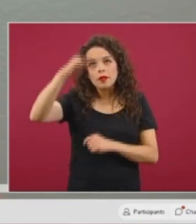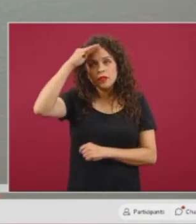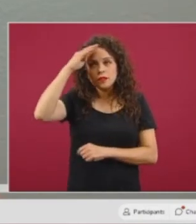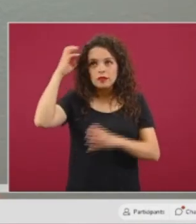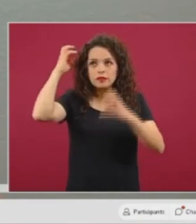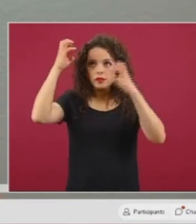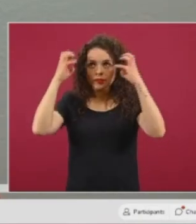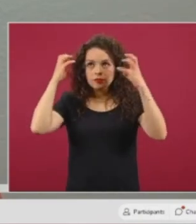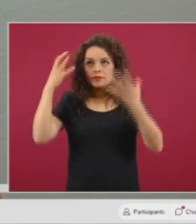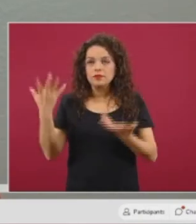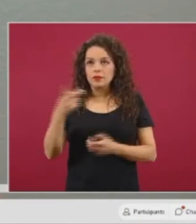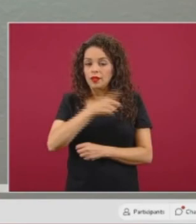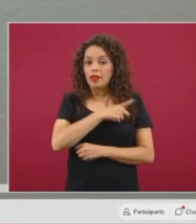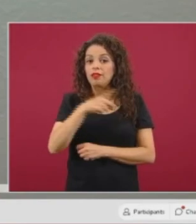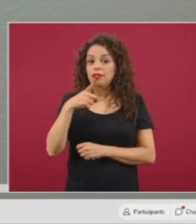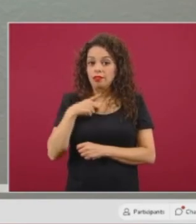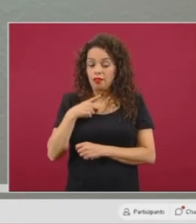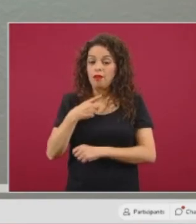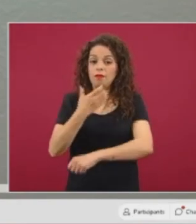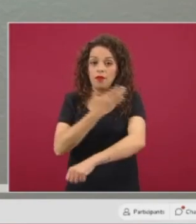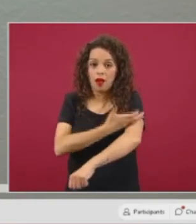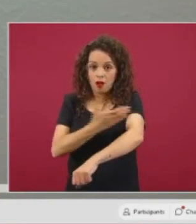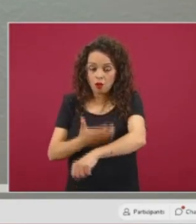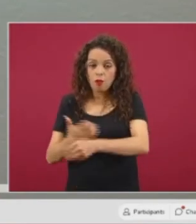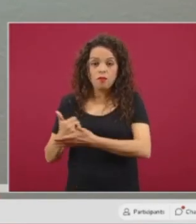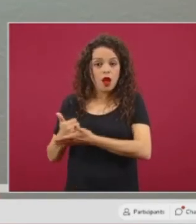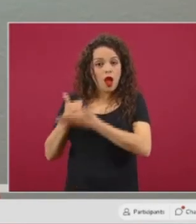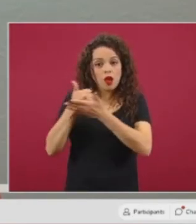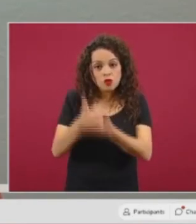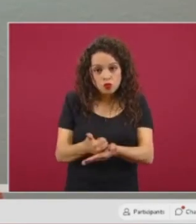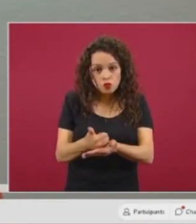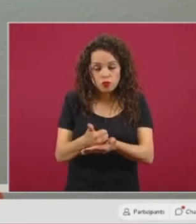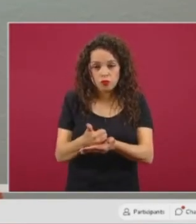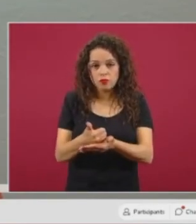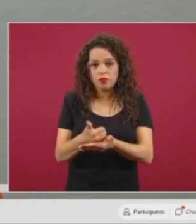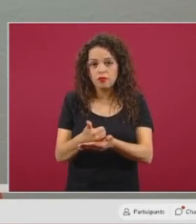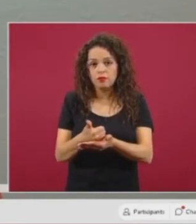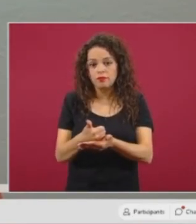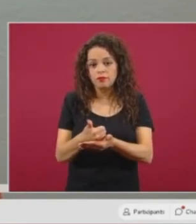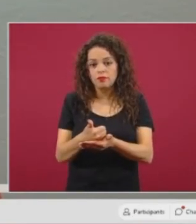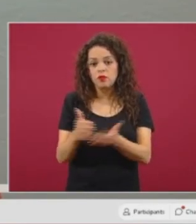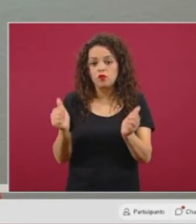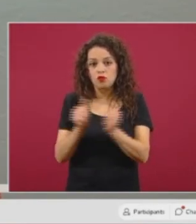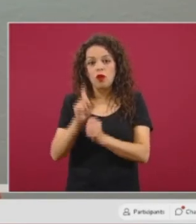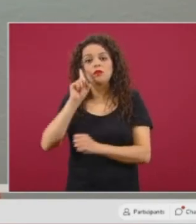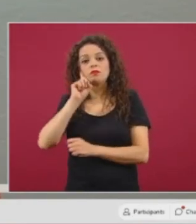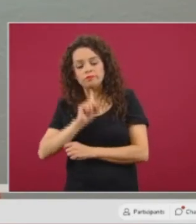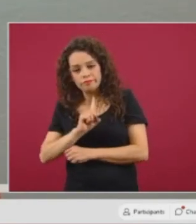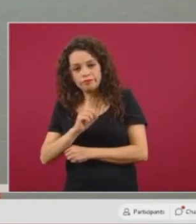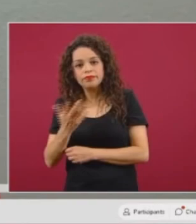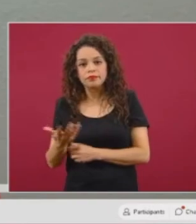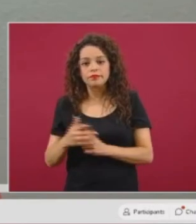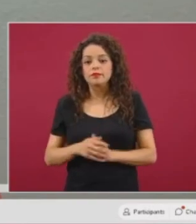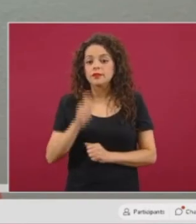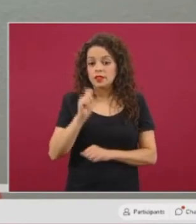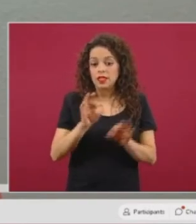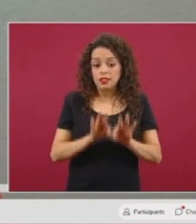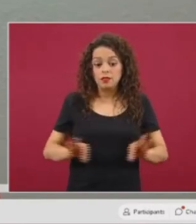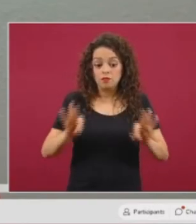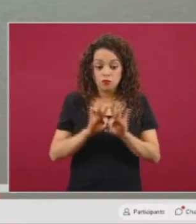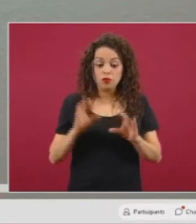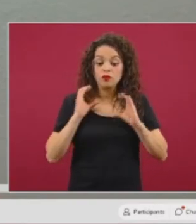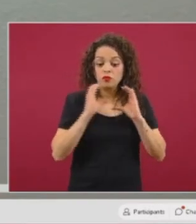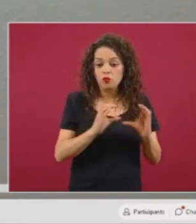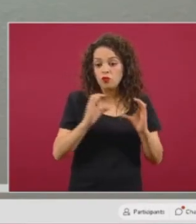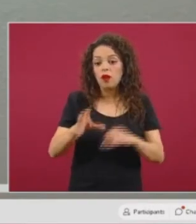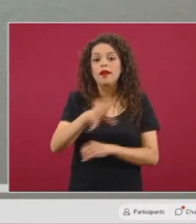más contundente en las labores de cuidado, en ver la importancia de estar en el cuidado, y sabemos, porque